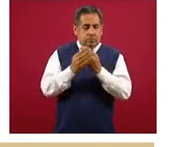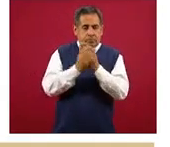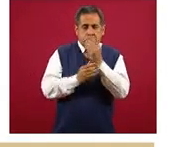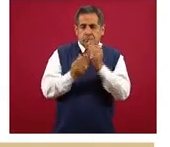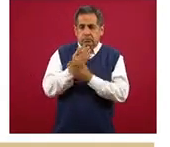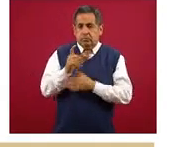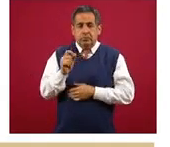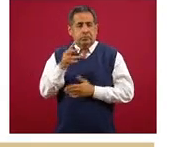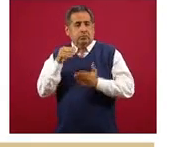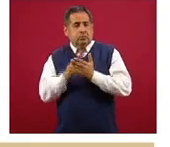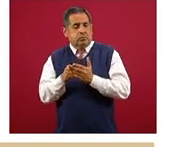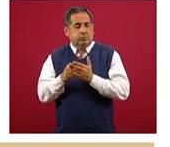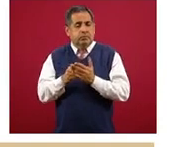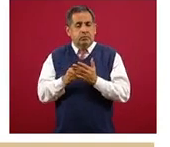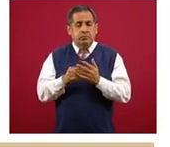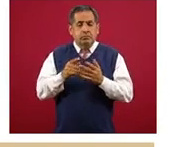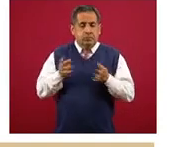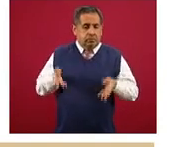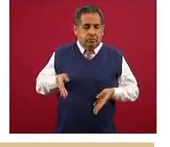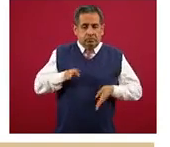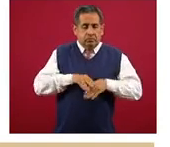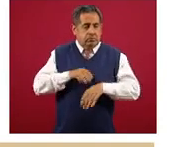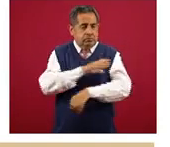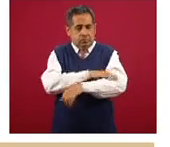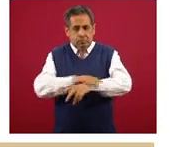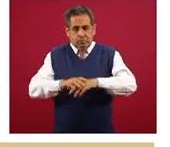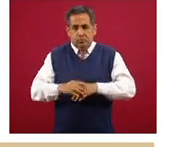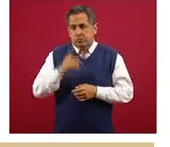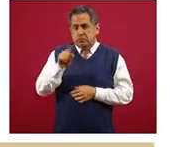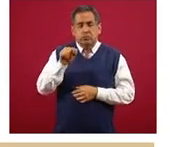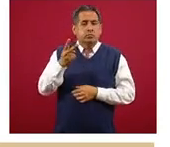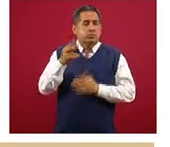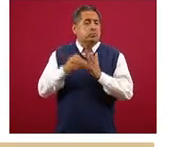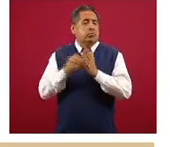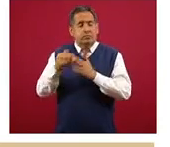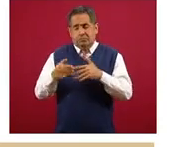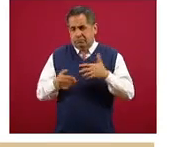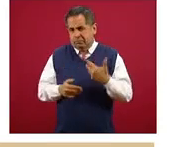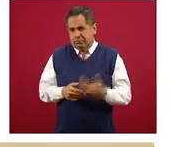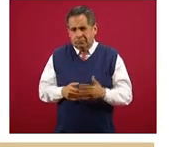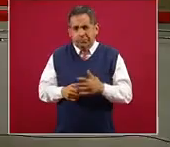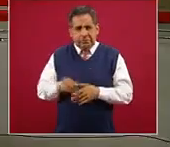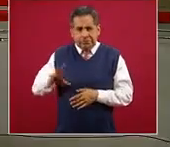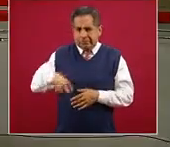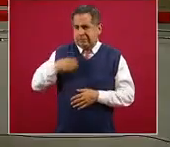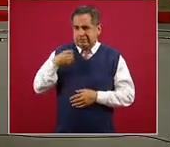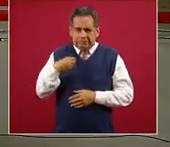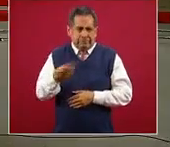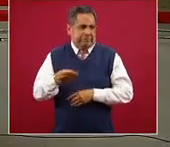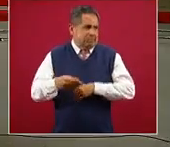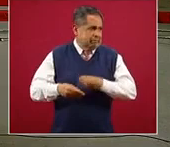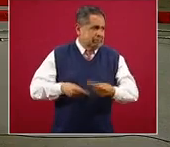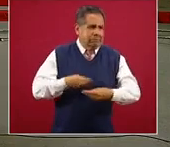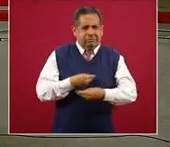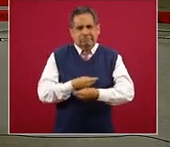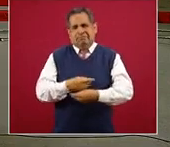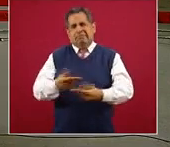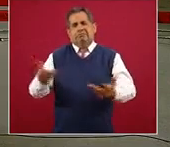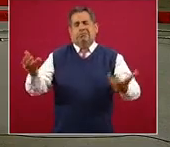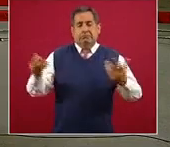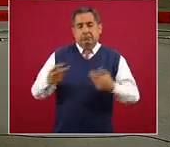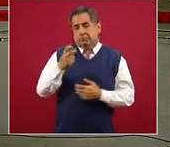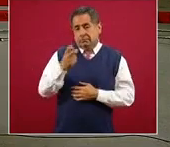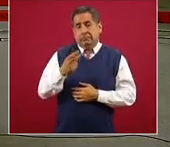de guantes y batas y overoles 1.2 millones. De tal manera que este esfuerzo, por fortuna,